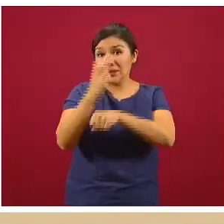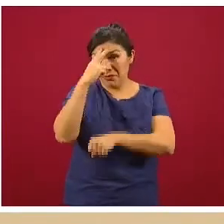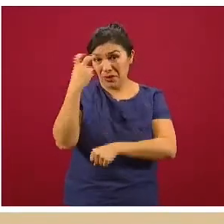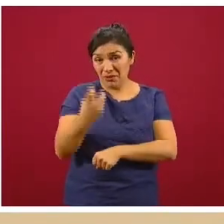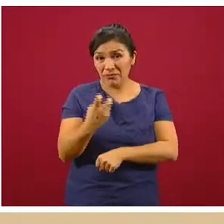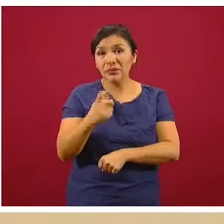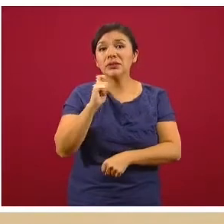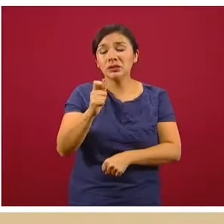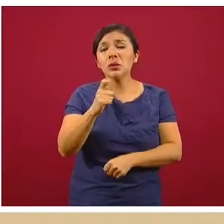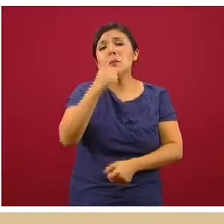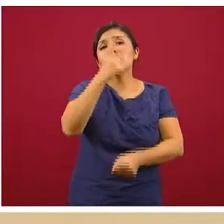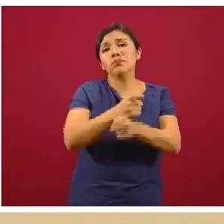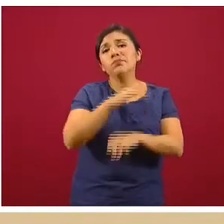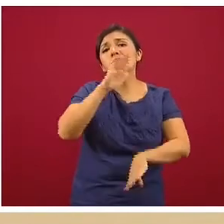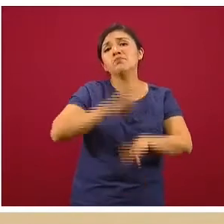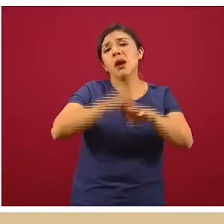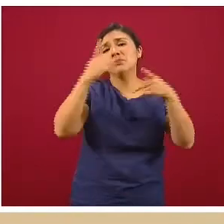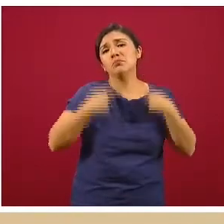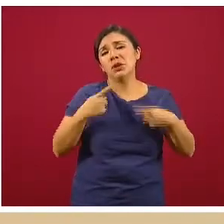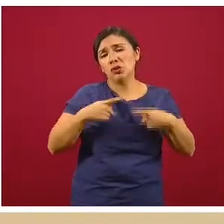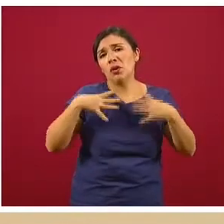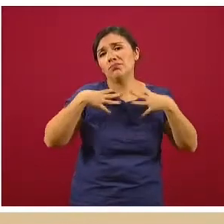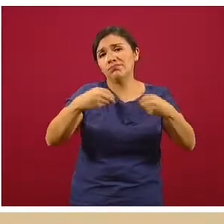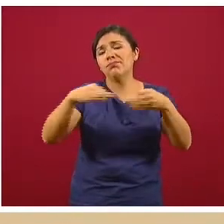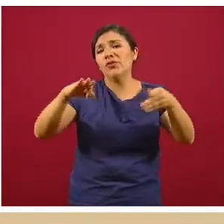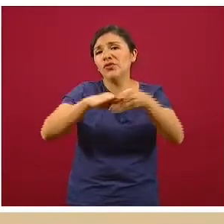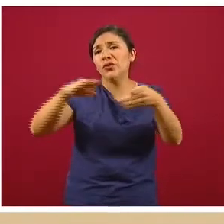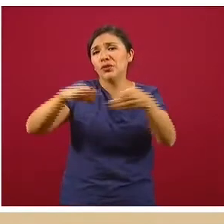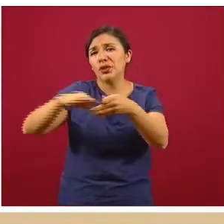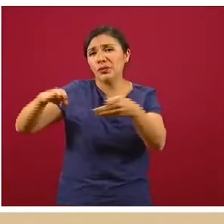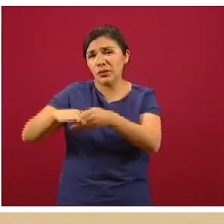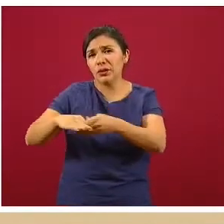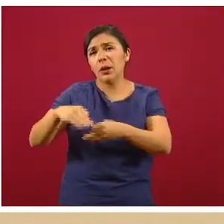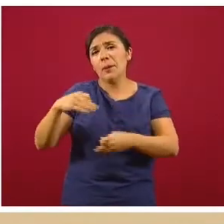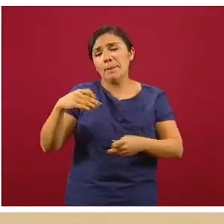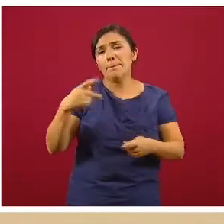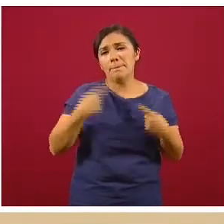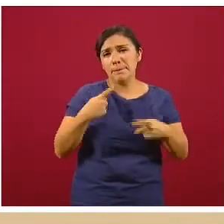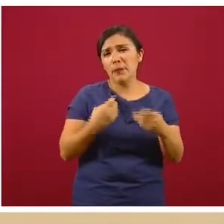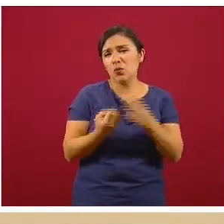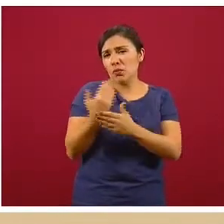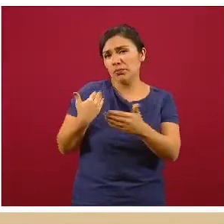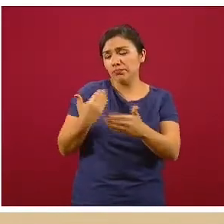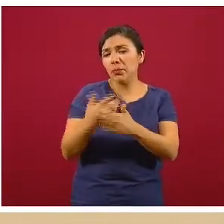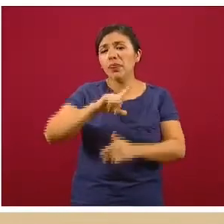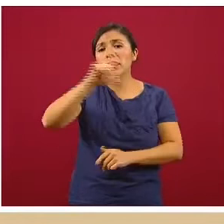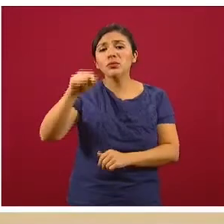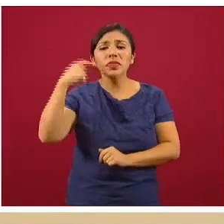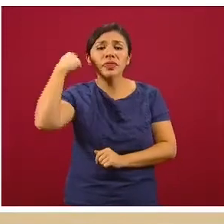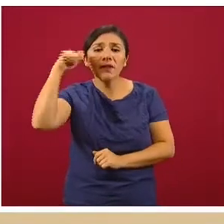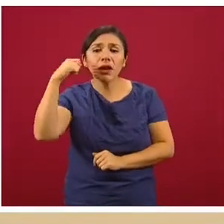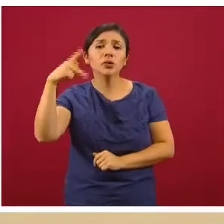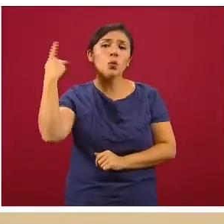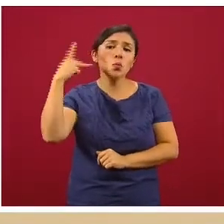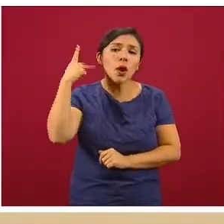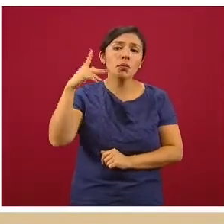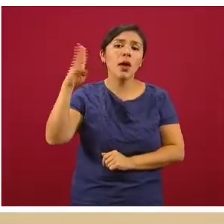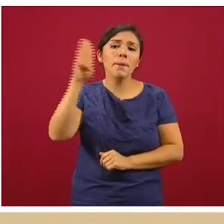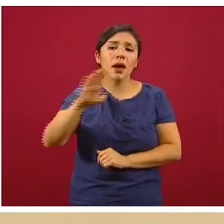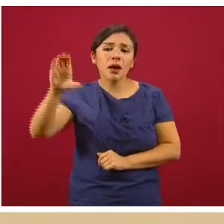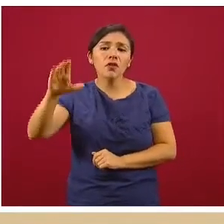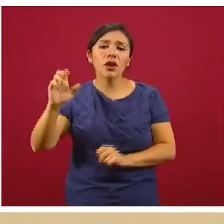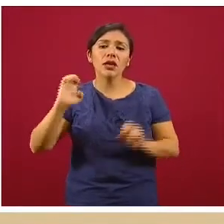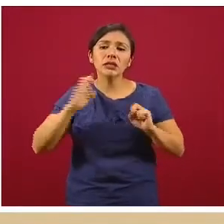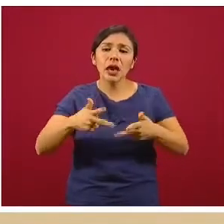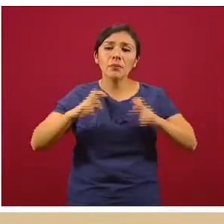de México es la zona con la mayor frecuencia de casos recientes. Le sigue Tabasco, Puebla, Baja California, Chiapas